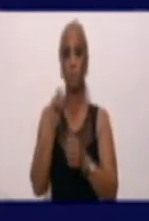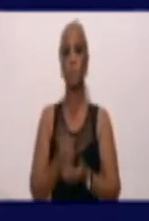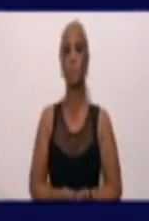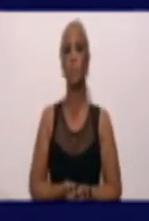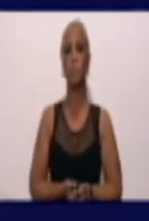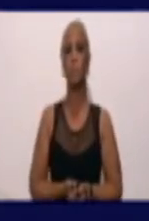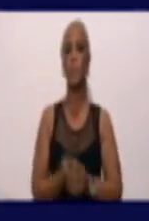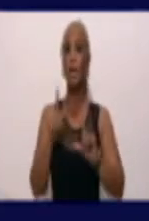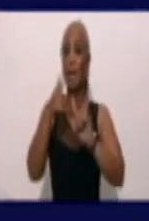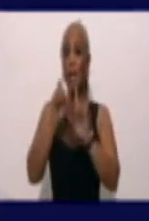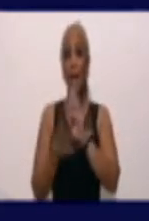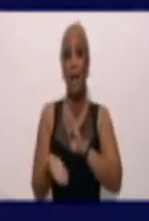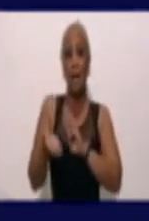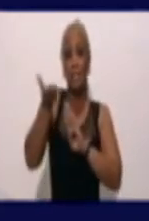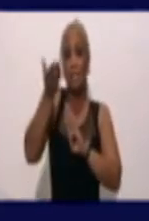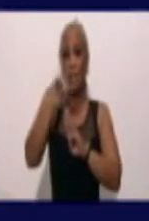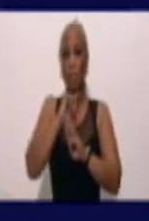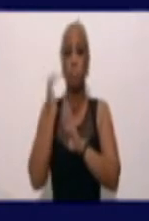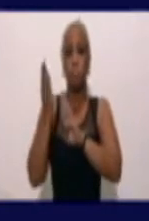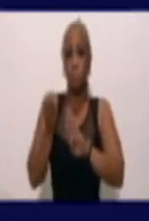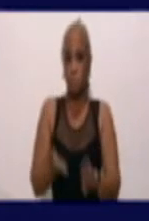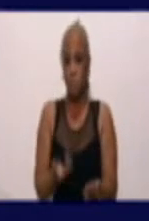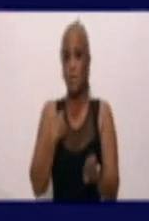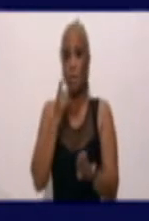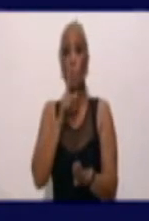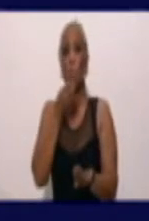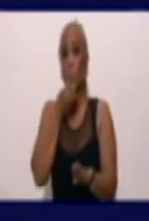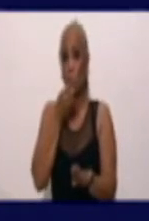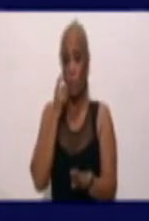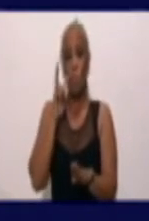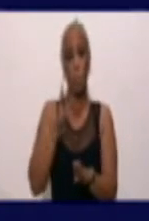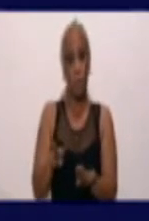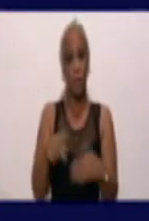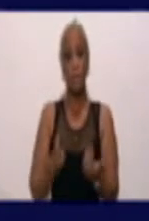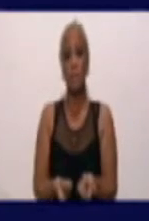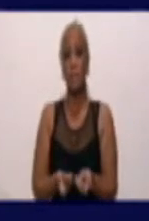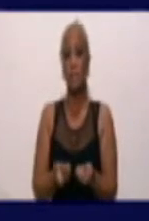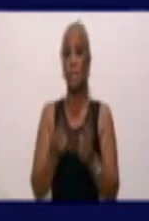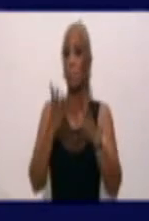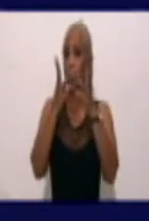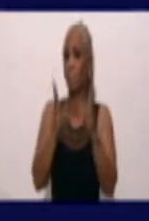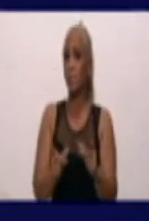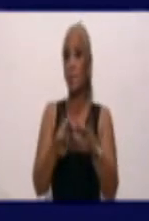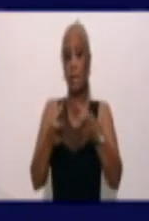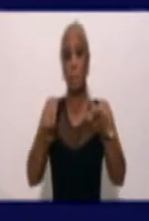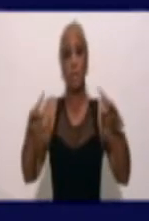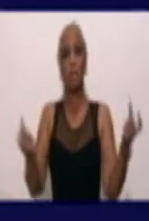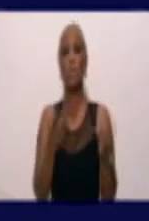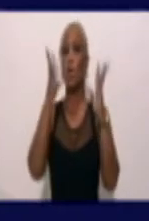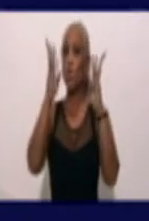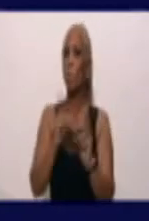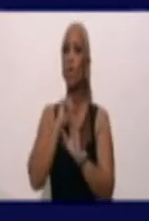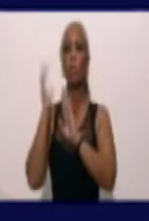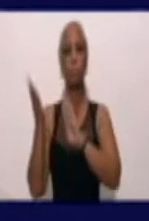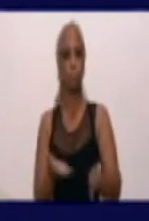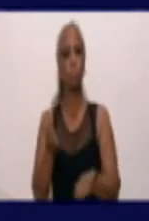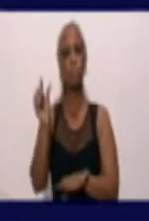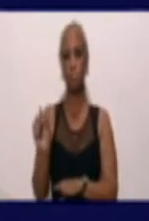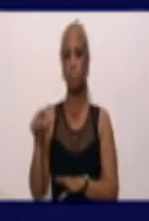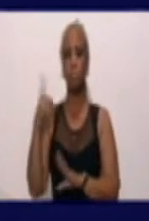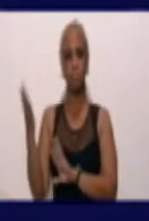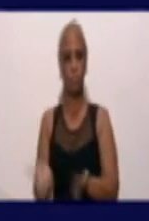Hay una alta morbimortalidad, como todos podemos apreciar, como ha venido incrementándose el número de fallecidos y a su vez el número de